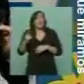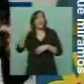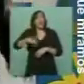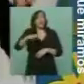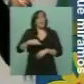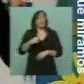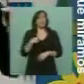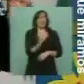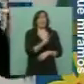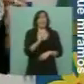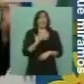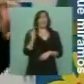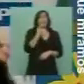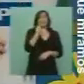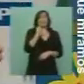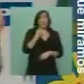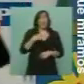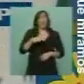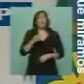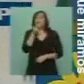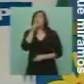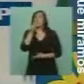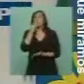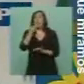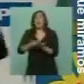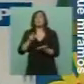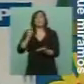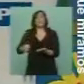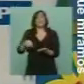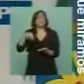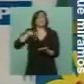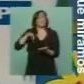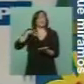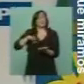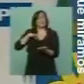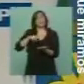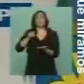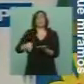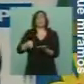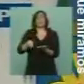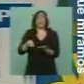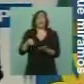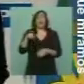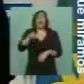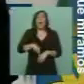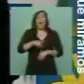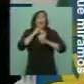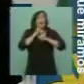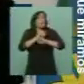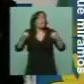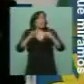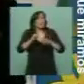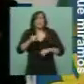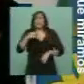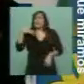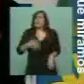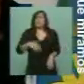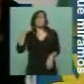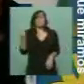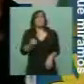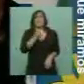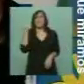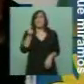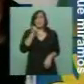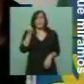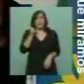sabemos que la información hoy Tal vez sea más importante es más hay gente que